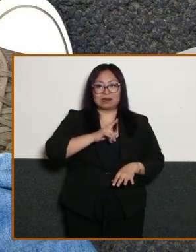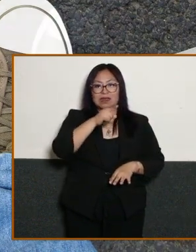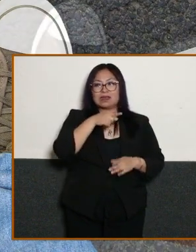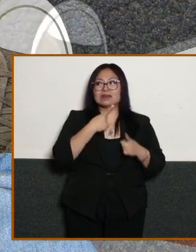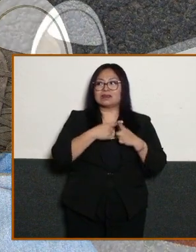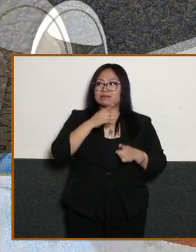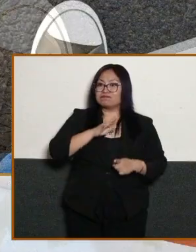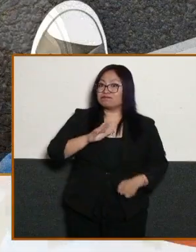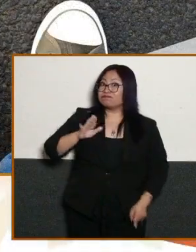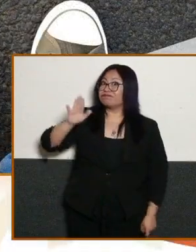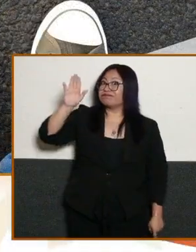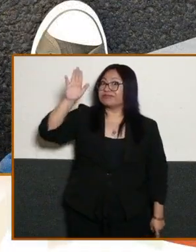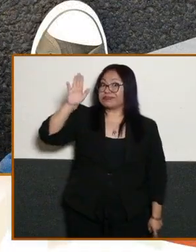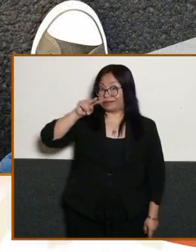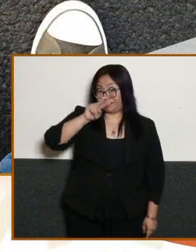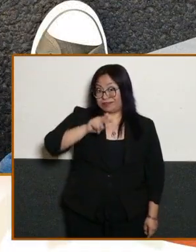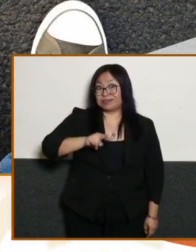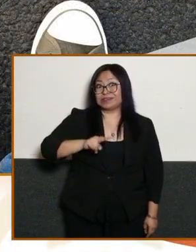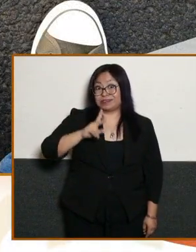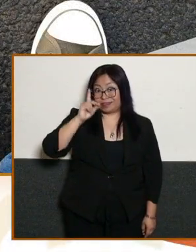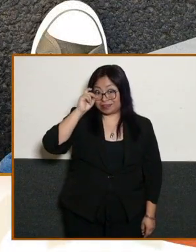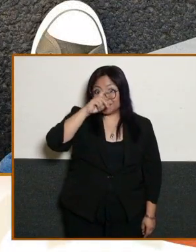Ajá, ¿verdad? No está tan fácil.